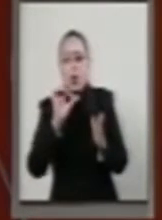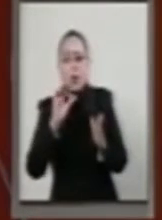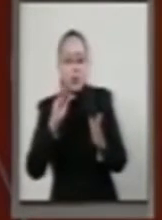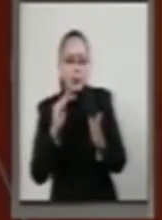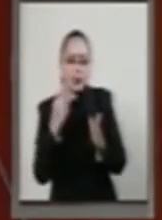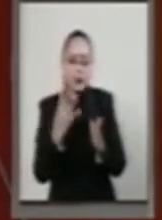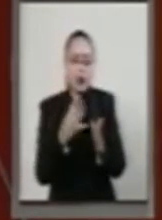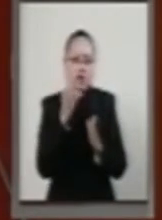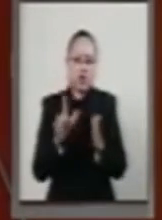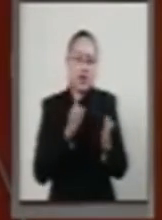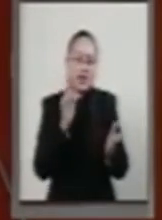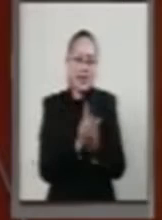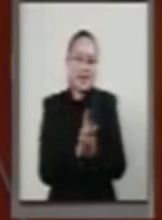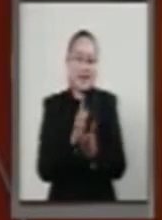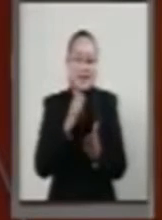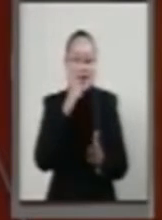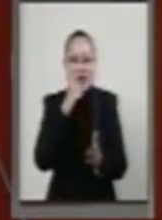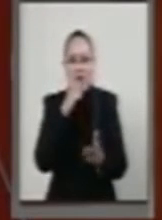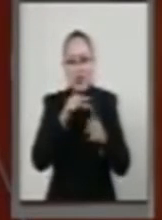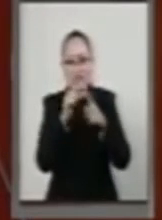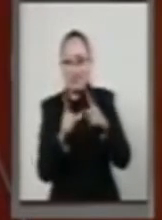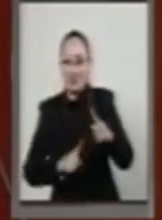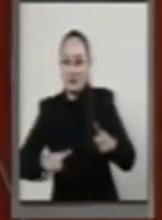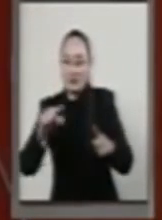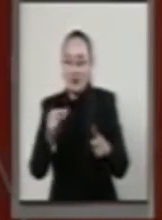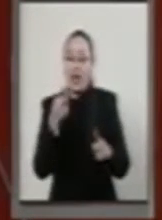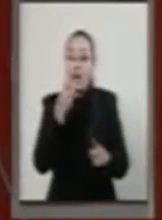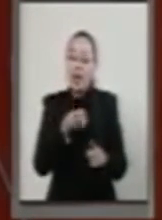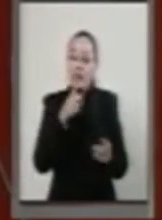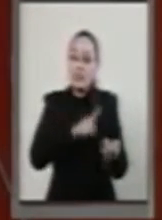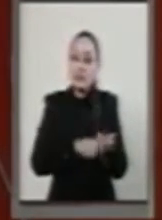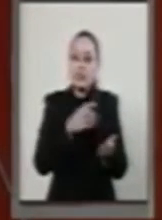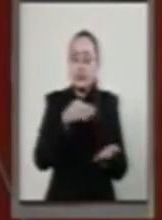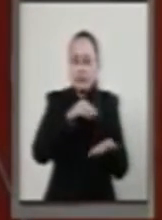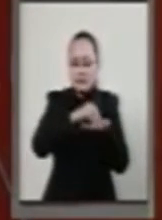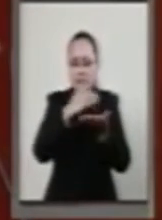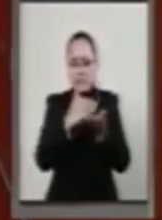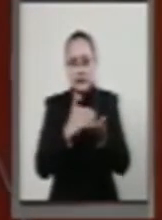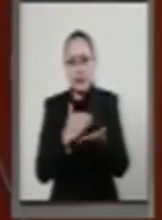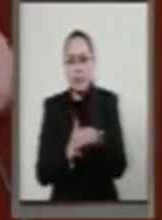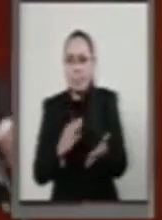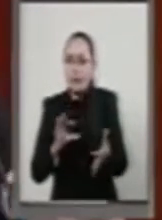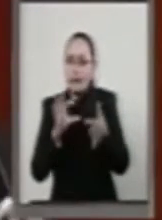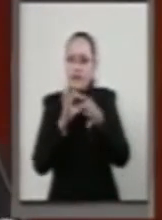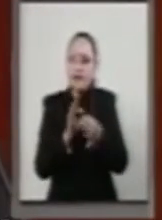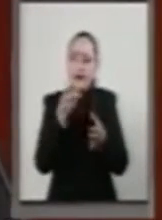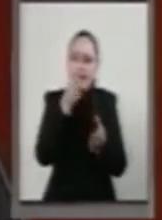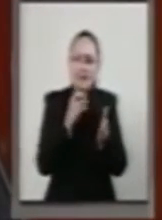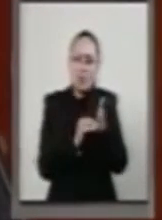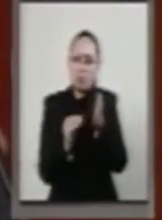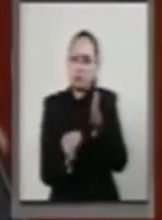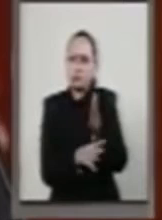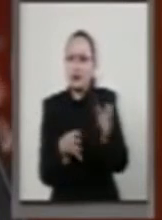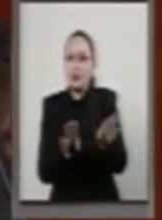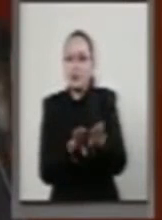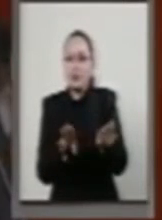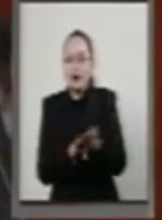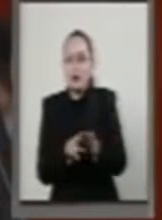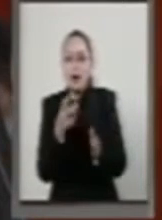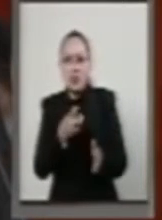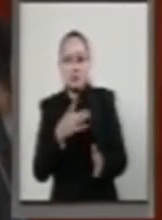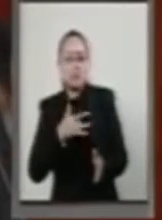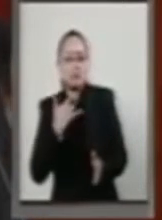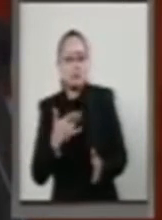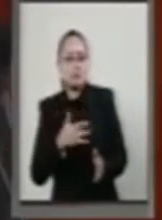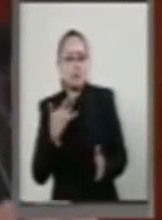Ley de Aguas Nacionales, por lo que en términos de dicha disposición, esta omisión se